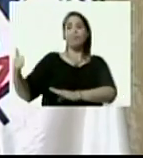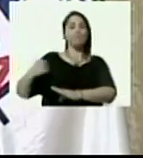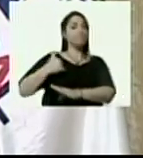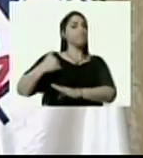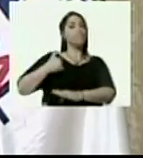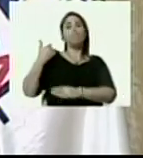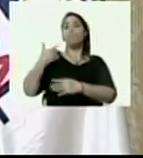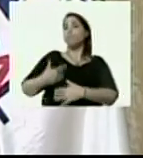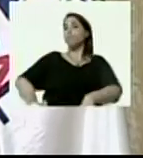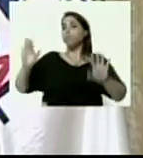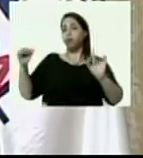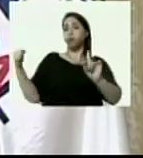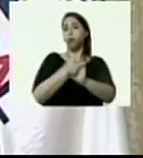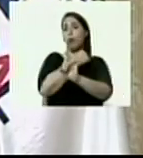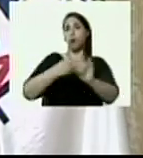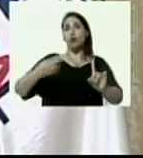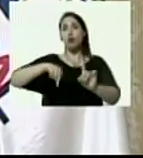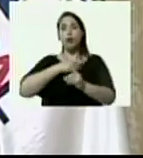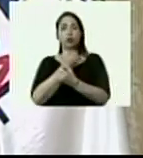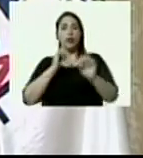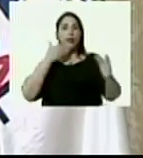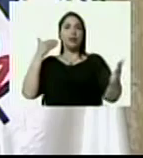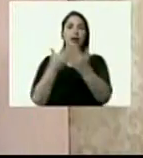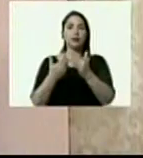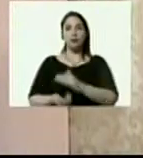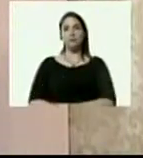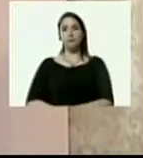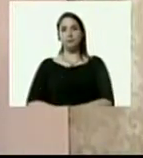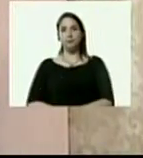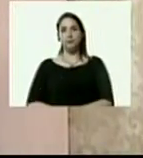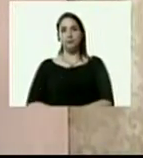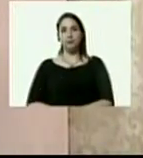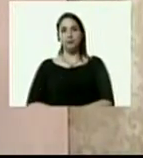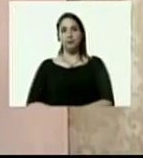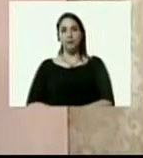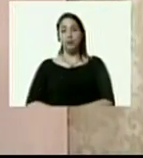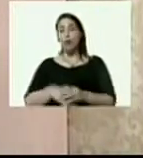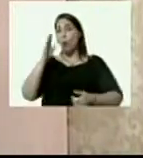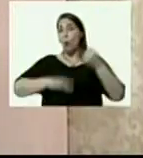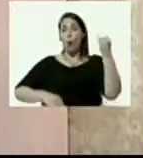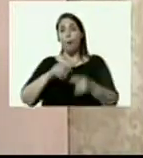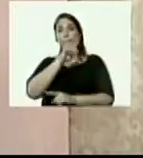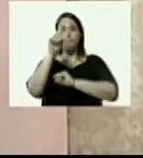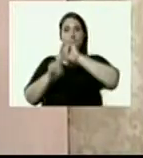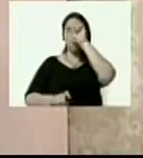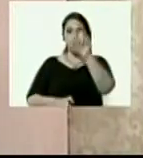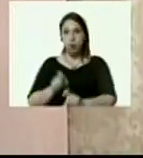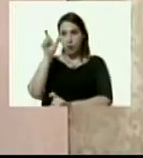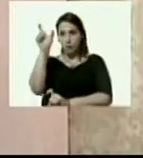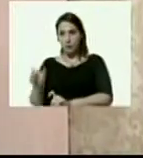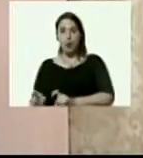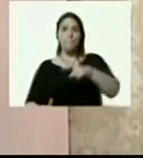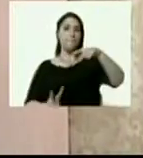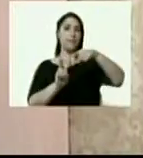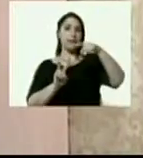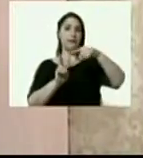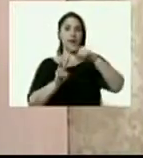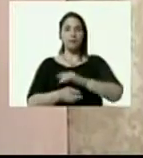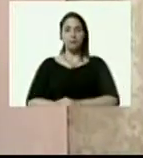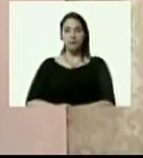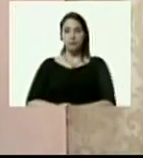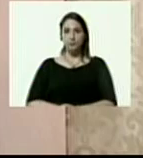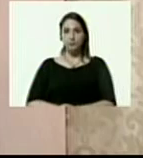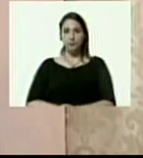pretenda vulnerar nuestra soberanía muchas gracias la penúltima pregunta la realiza amarilis volcán por venezolana de